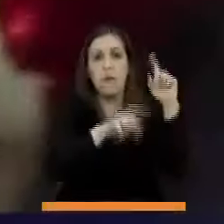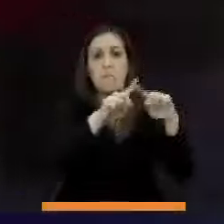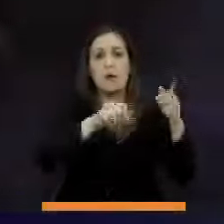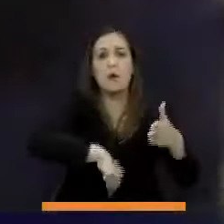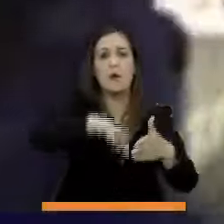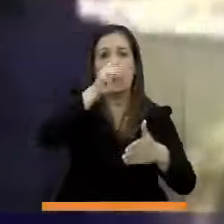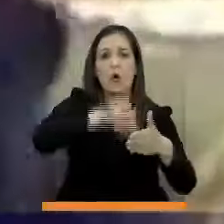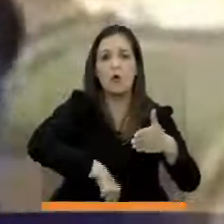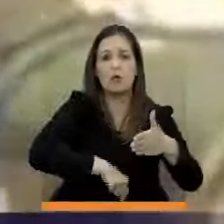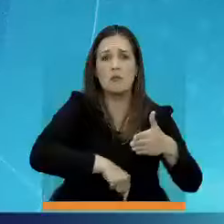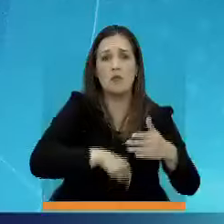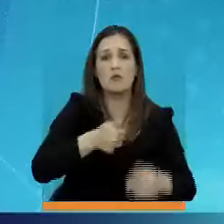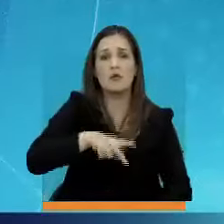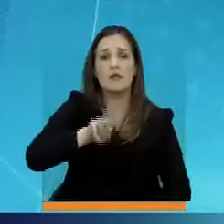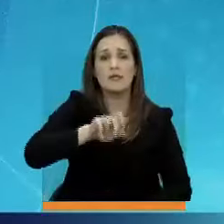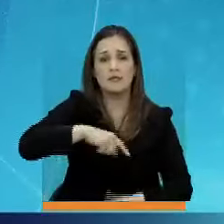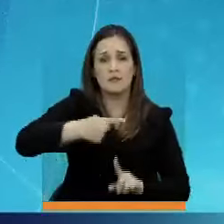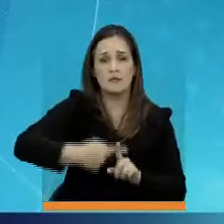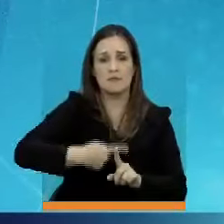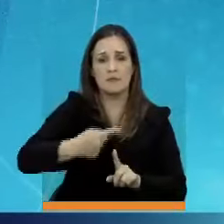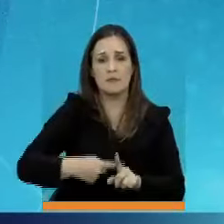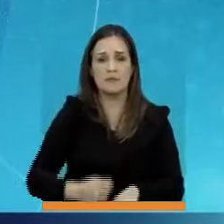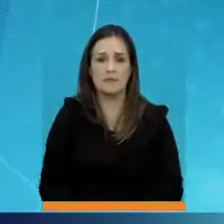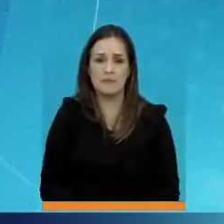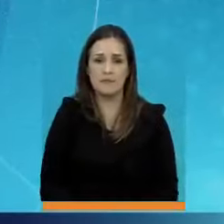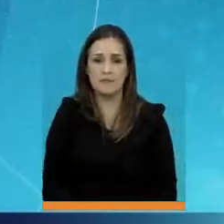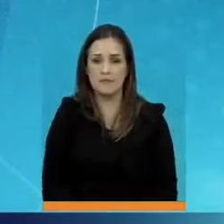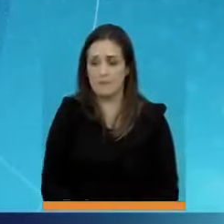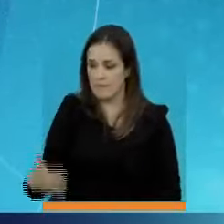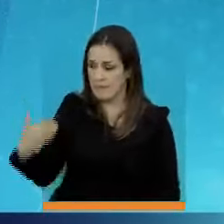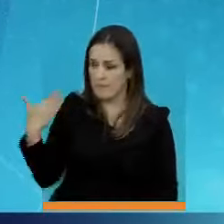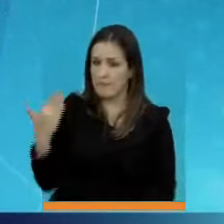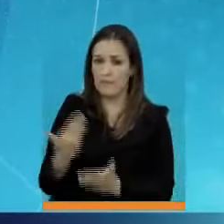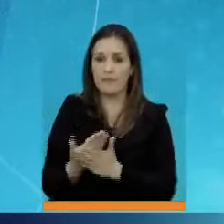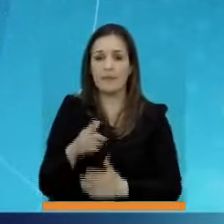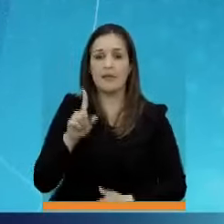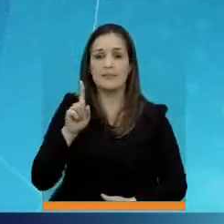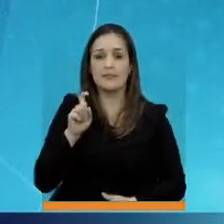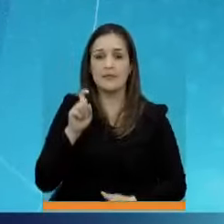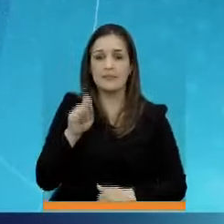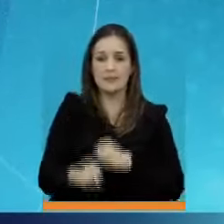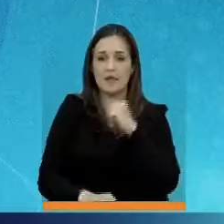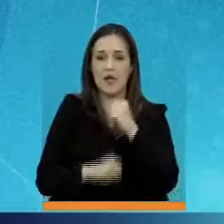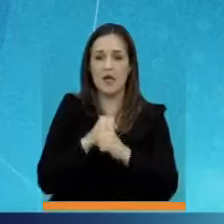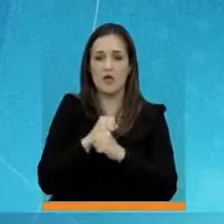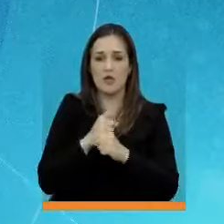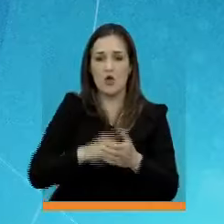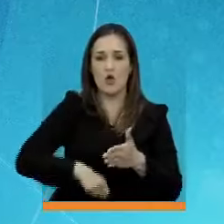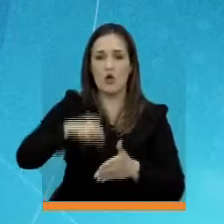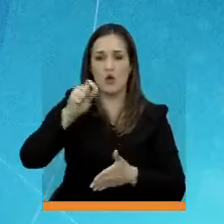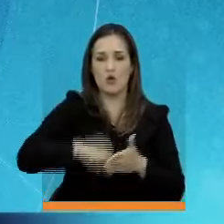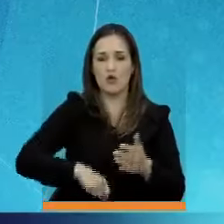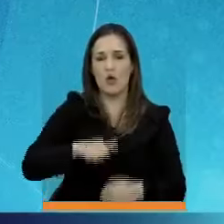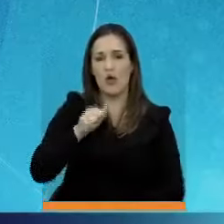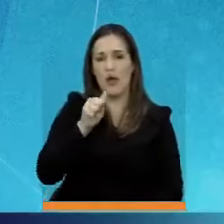fue de 17 meses. Se cumple 6 años el contrato